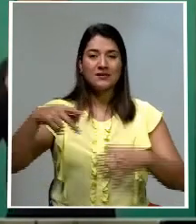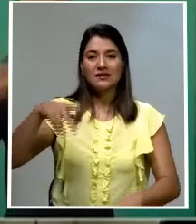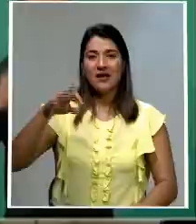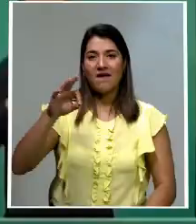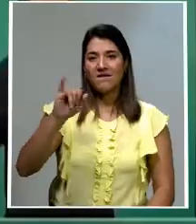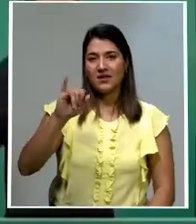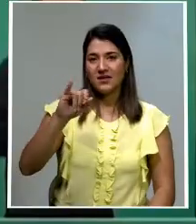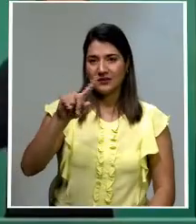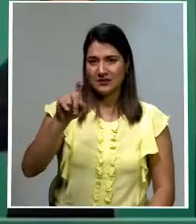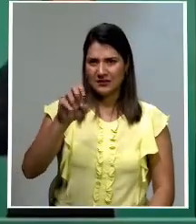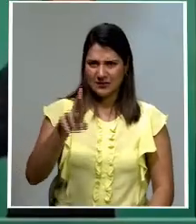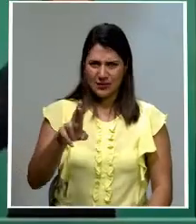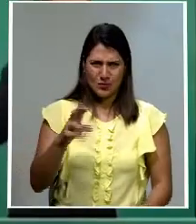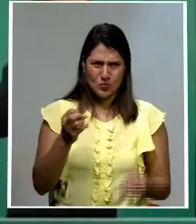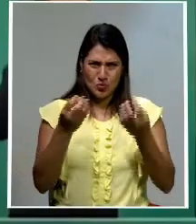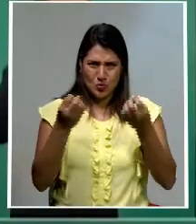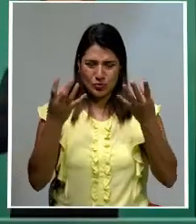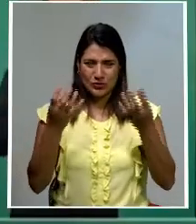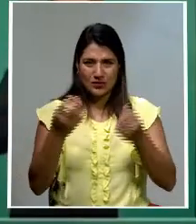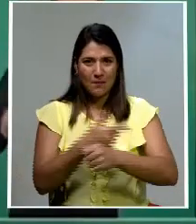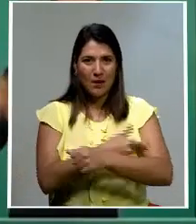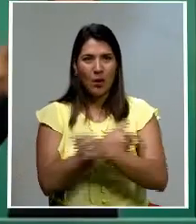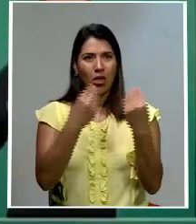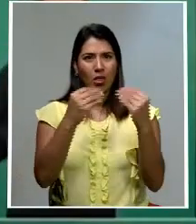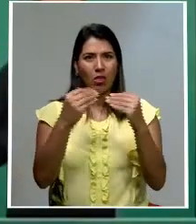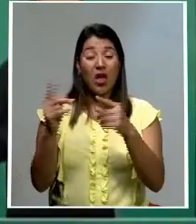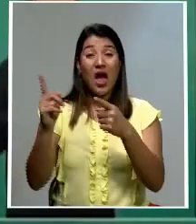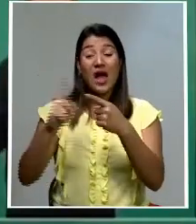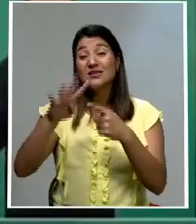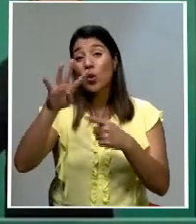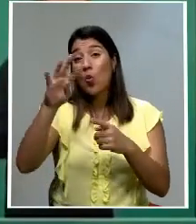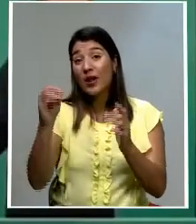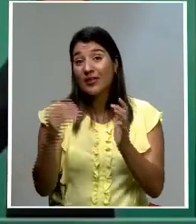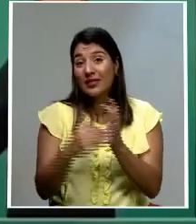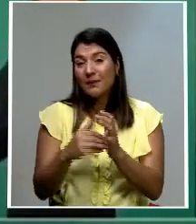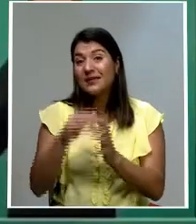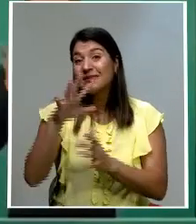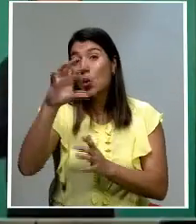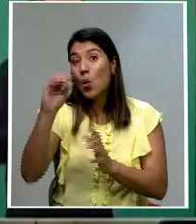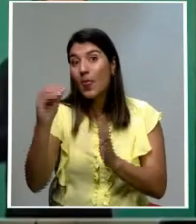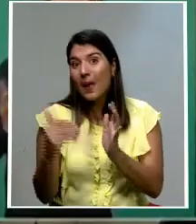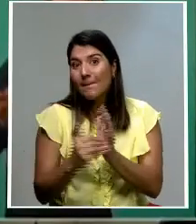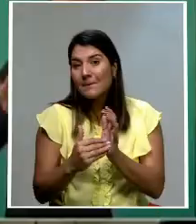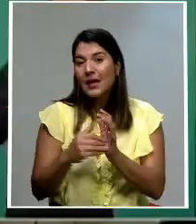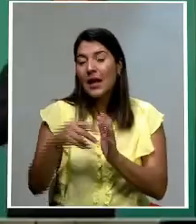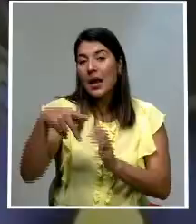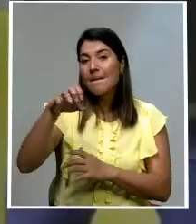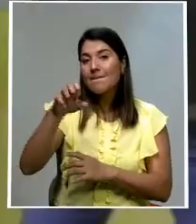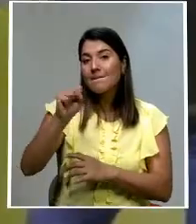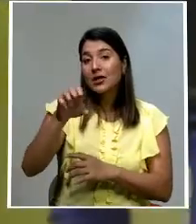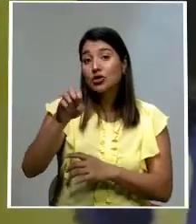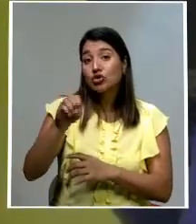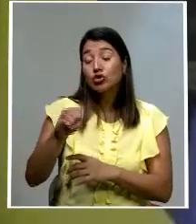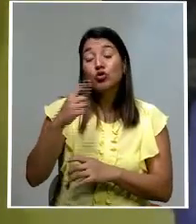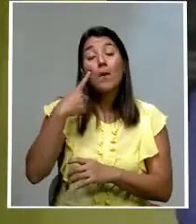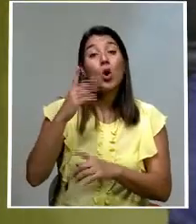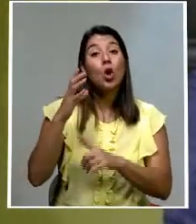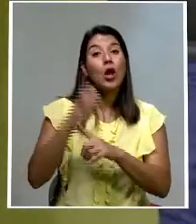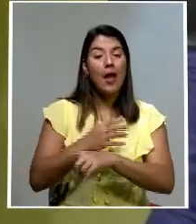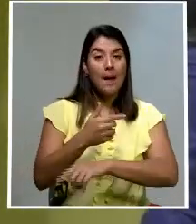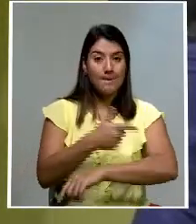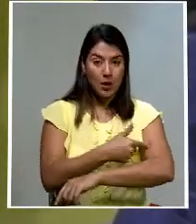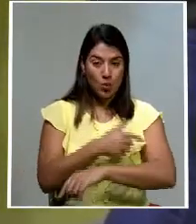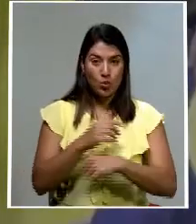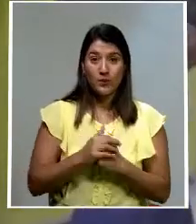en unas cantidades desorbitadas, hasta 40,000, 50,000 pesos estaba pidiendo por la vacuna. Hasta 80